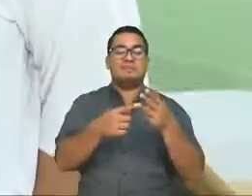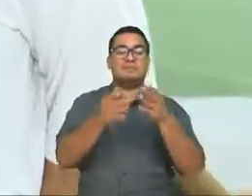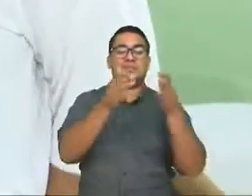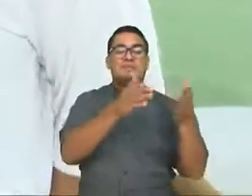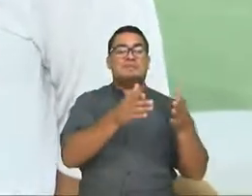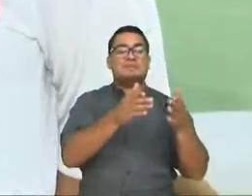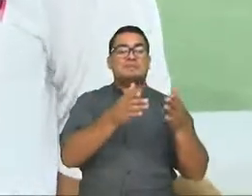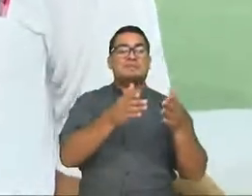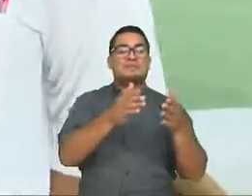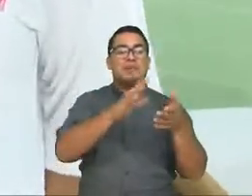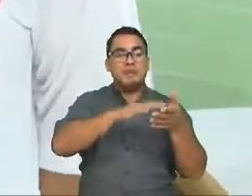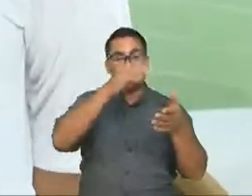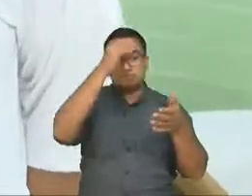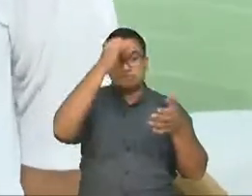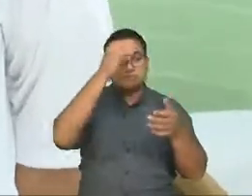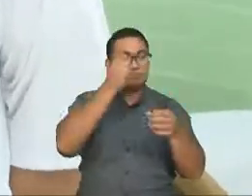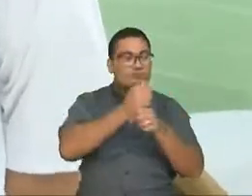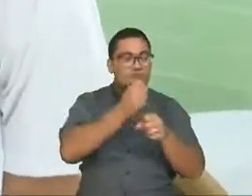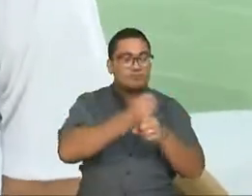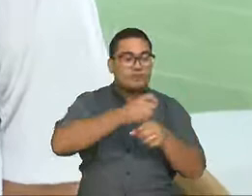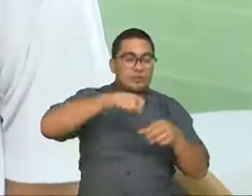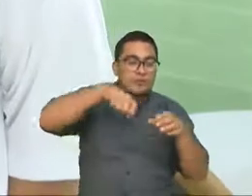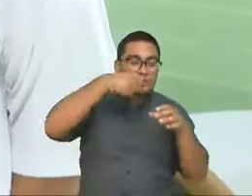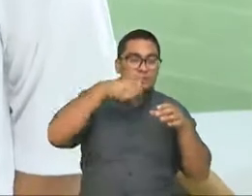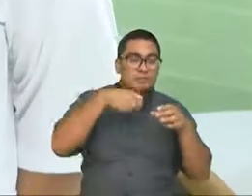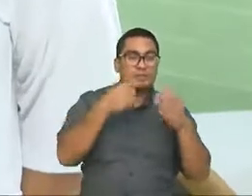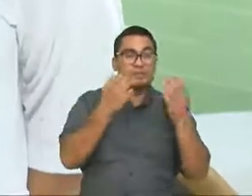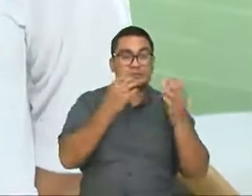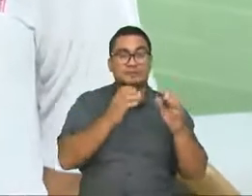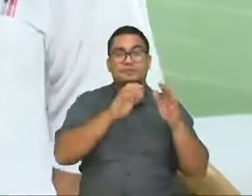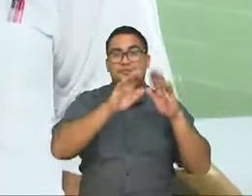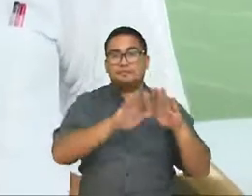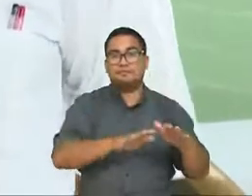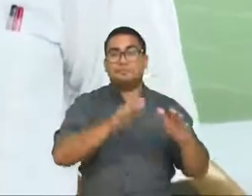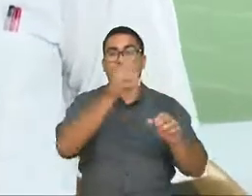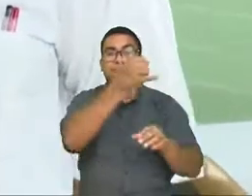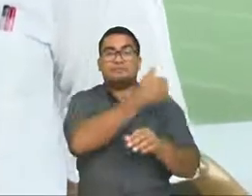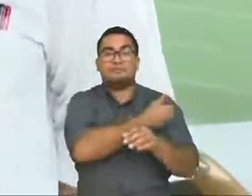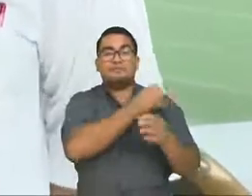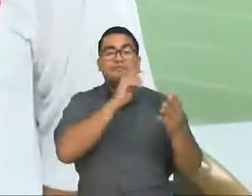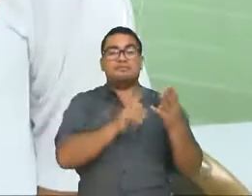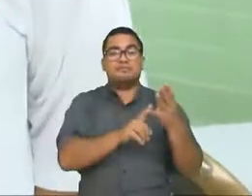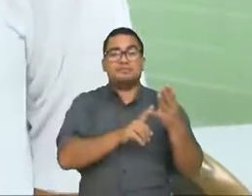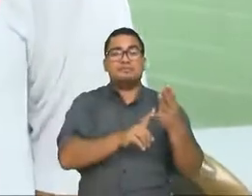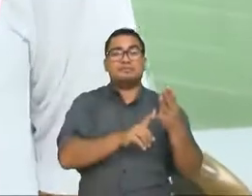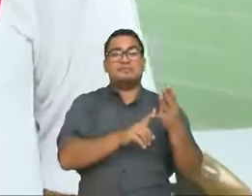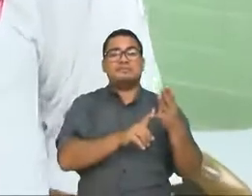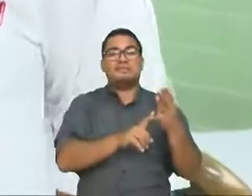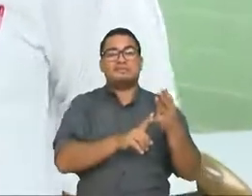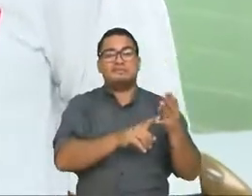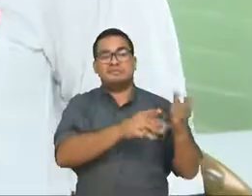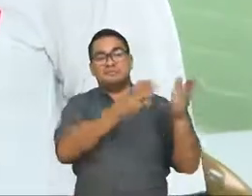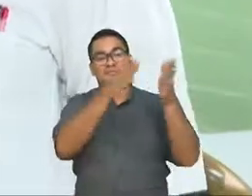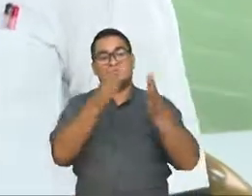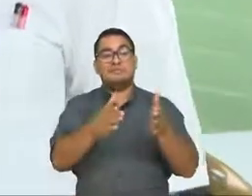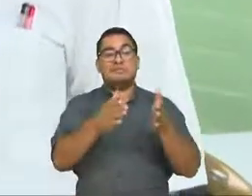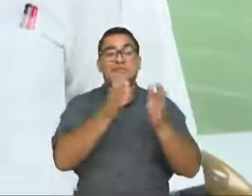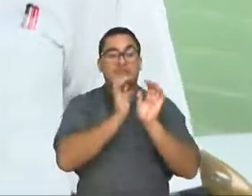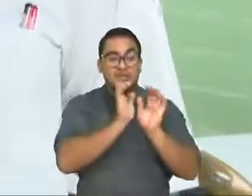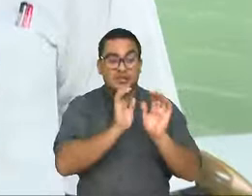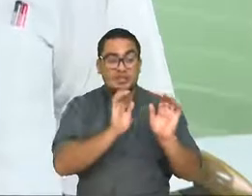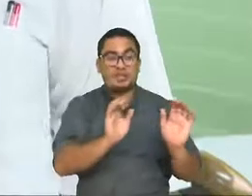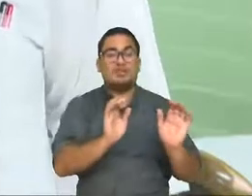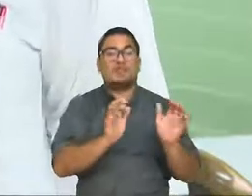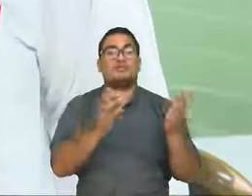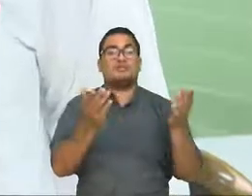terapia ocupacional, donde ahí se atienden a los pacientes hospitalizados y los pacientes de la consulta externa. El área de pediatría, en donde tenemos